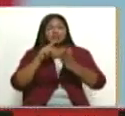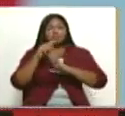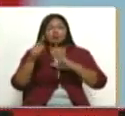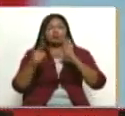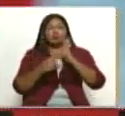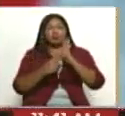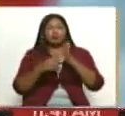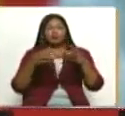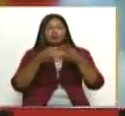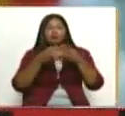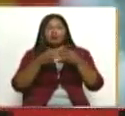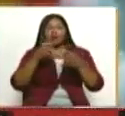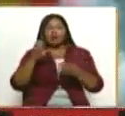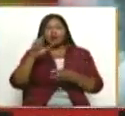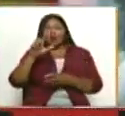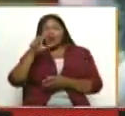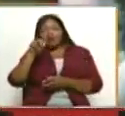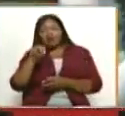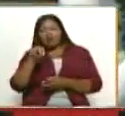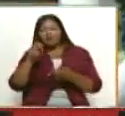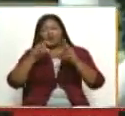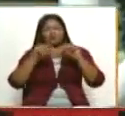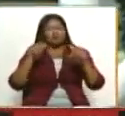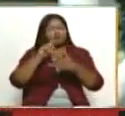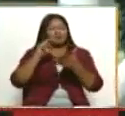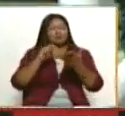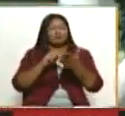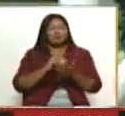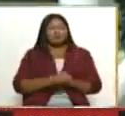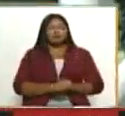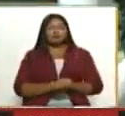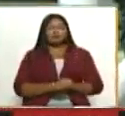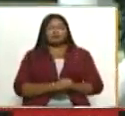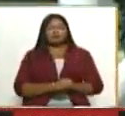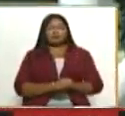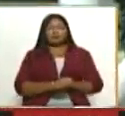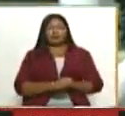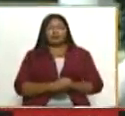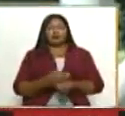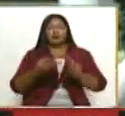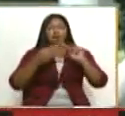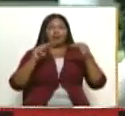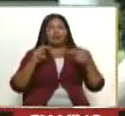la delegación del ELN en el territorio nacional. La paz de esa manera se